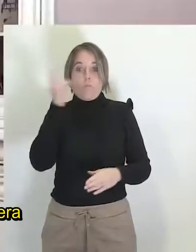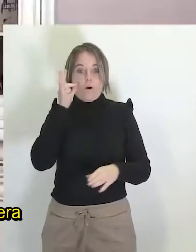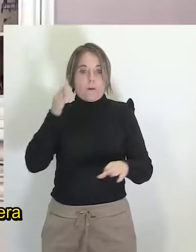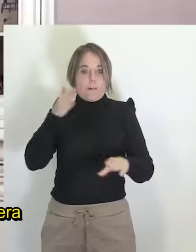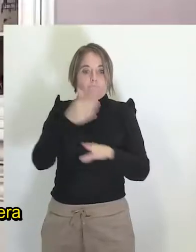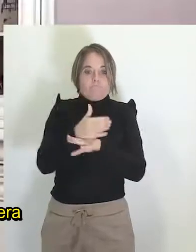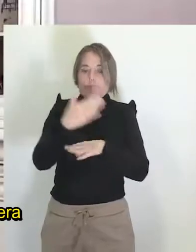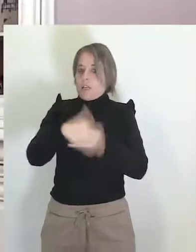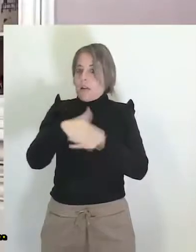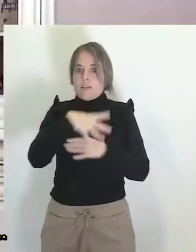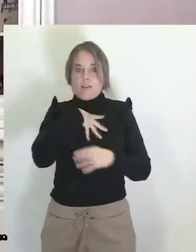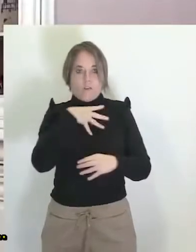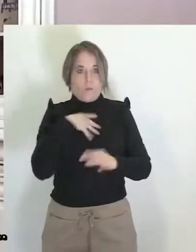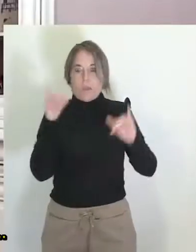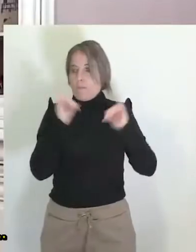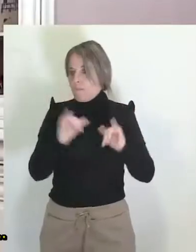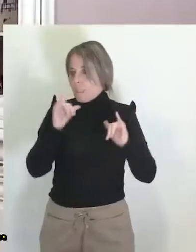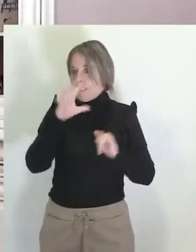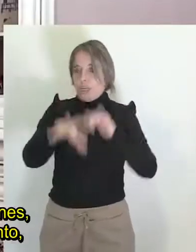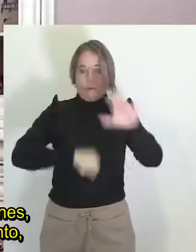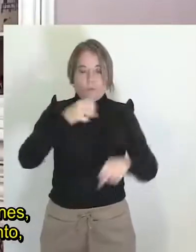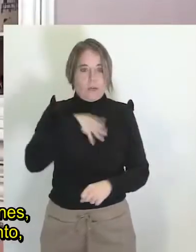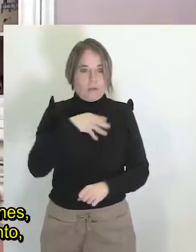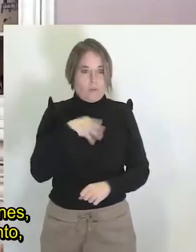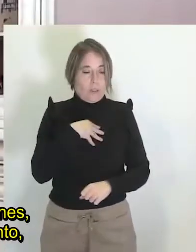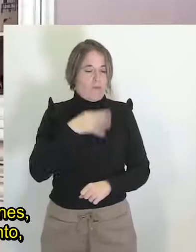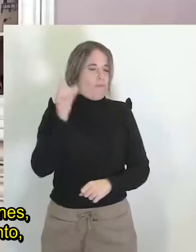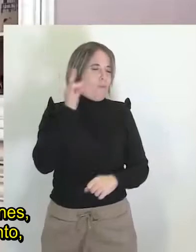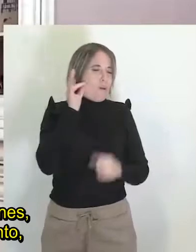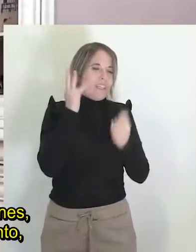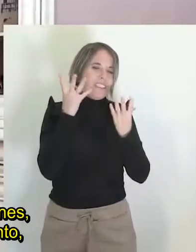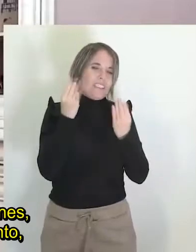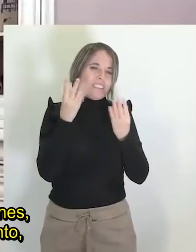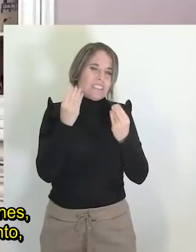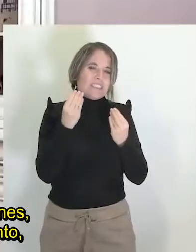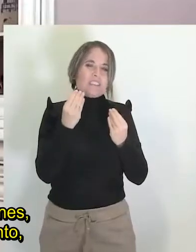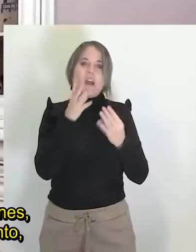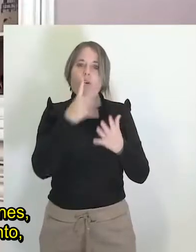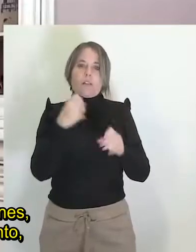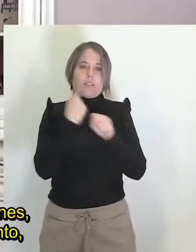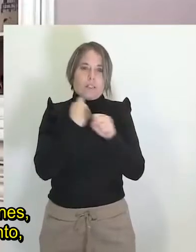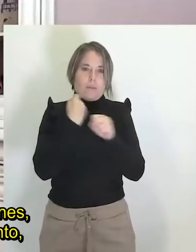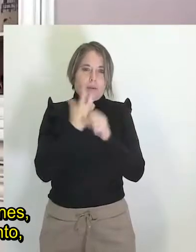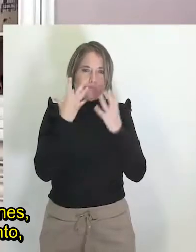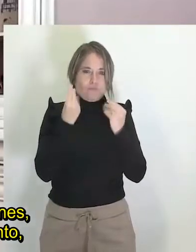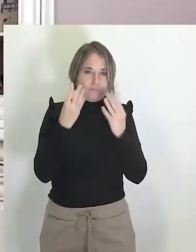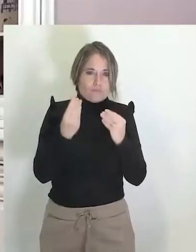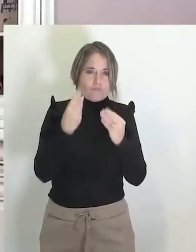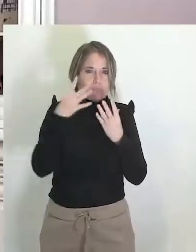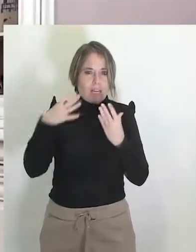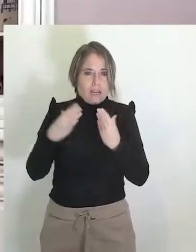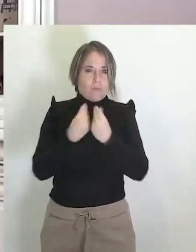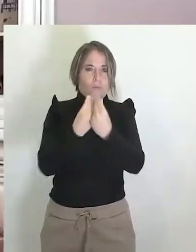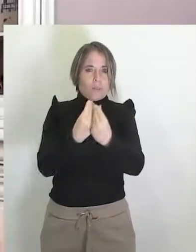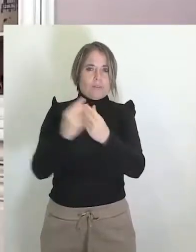pueden salir a la calle, o a un paseo, a una compra. Es decir, son tantas las funciones, las labores,